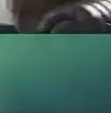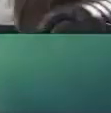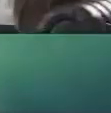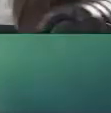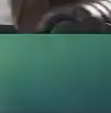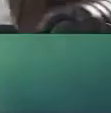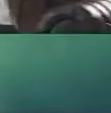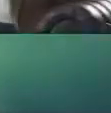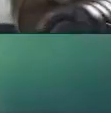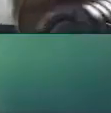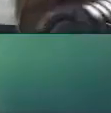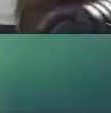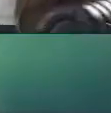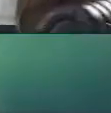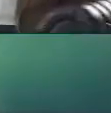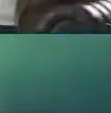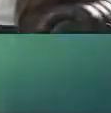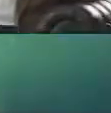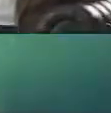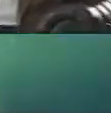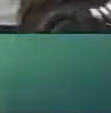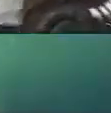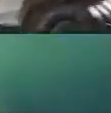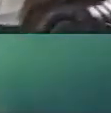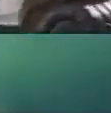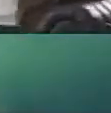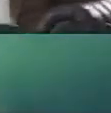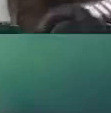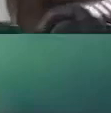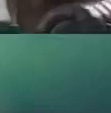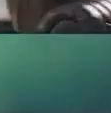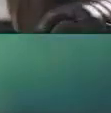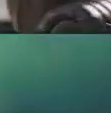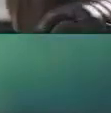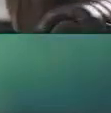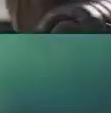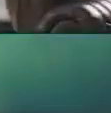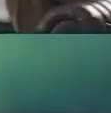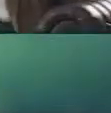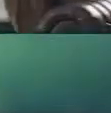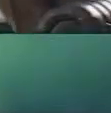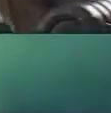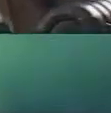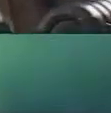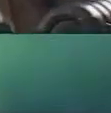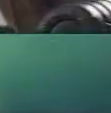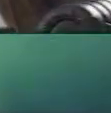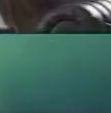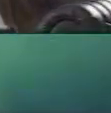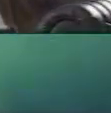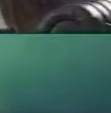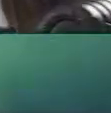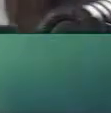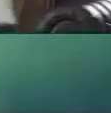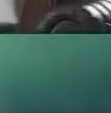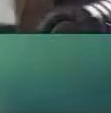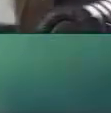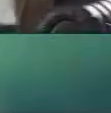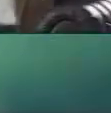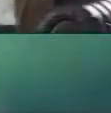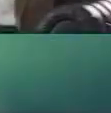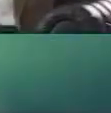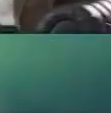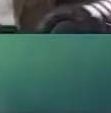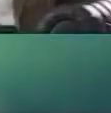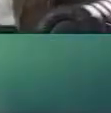importante que los gobiernos vean que si hay un sordo tiene que haber un intérprete para acompañar el acceso a la comunicación, que no sea un